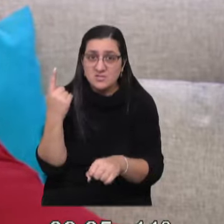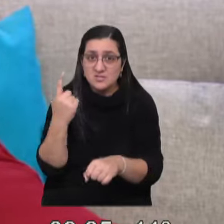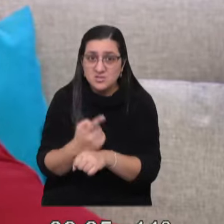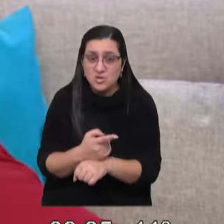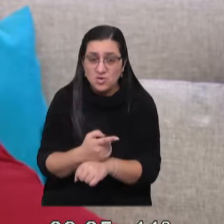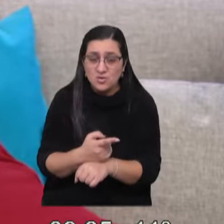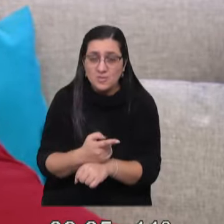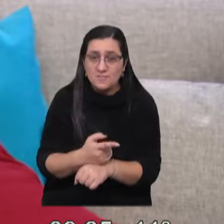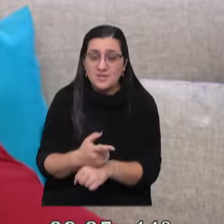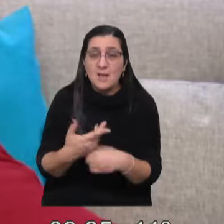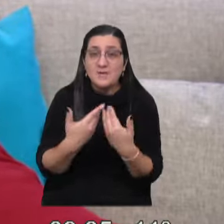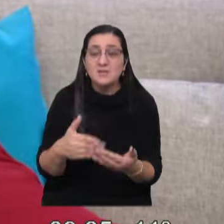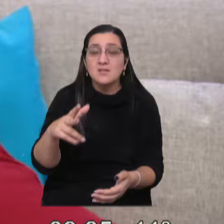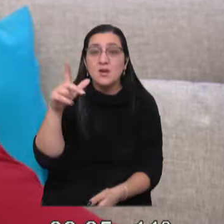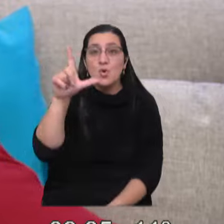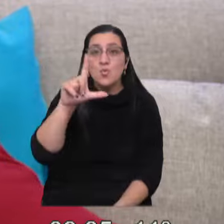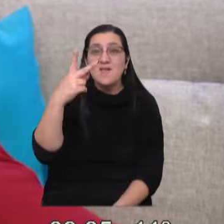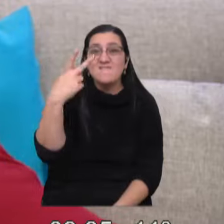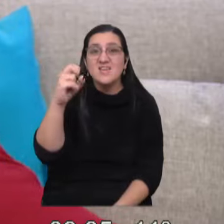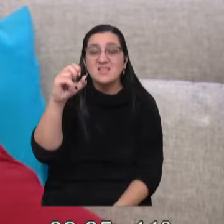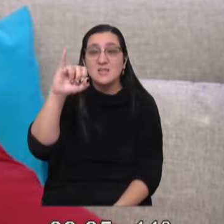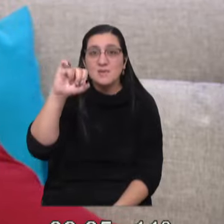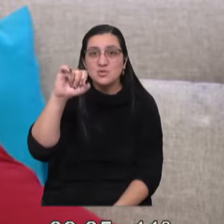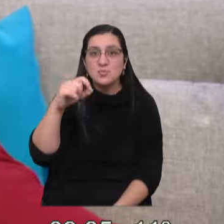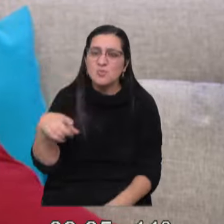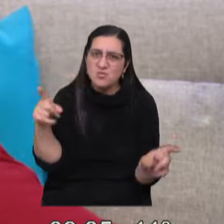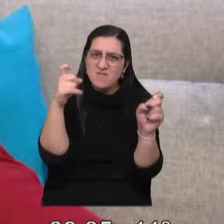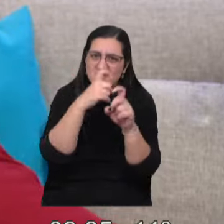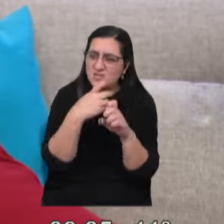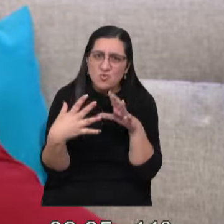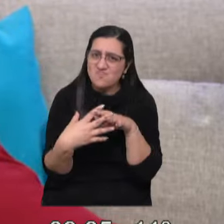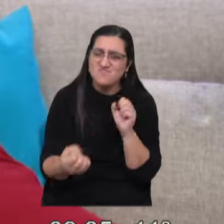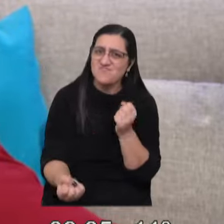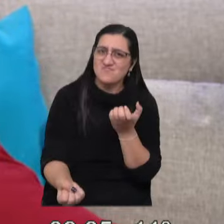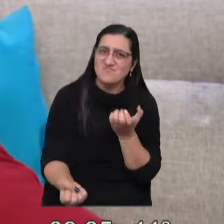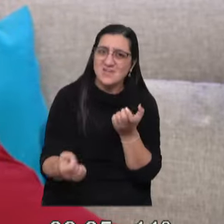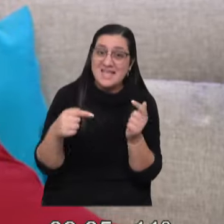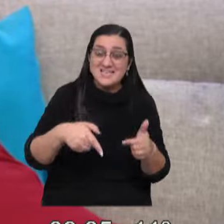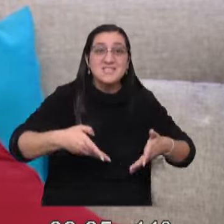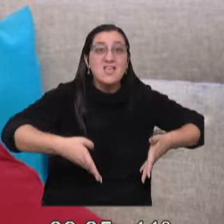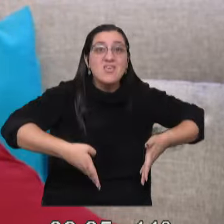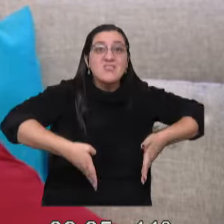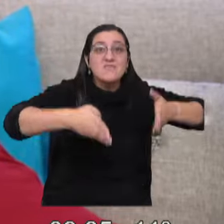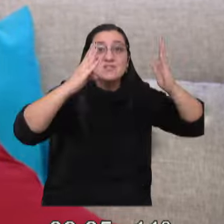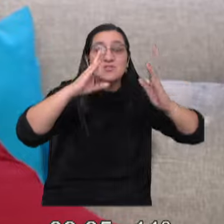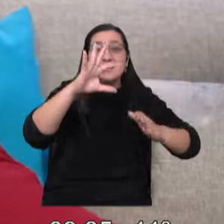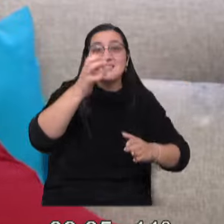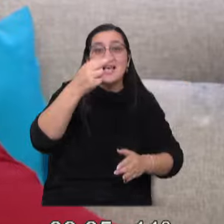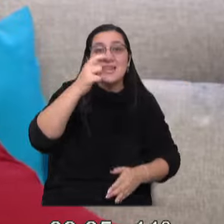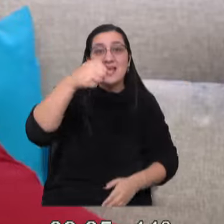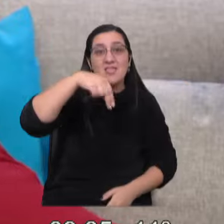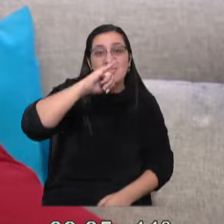del del lunes 20 de mayo este cuesta mucho entender recordemos que este edificio de zarandí misiones se fue